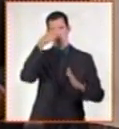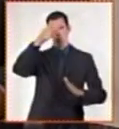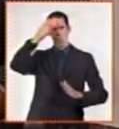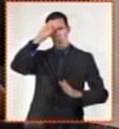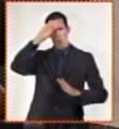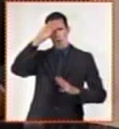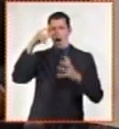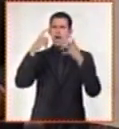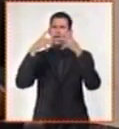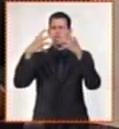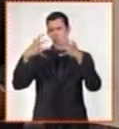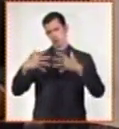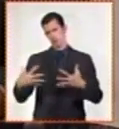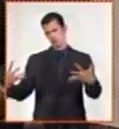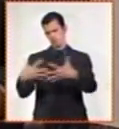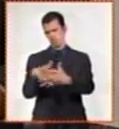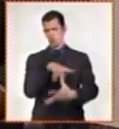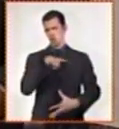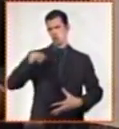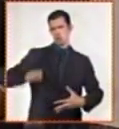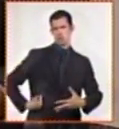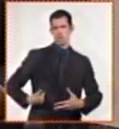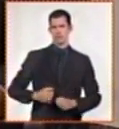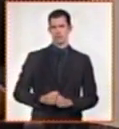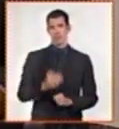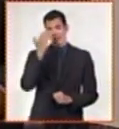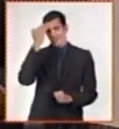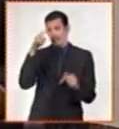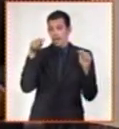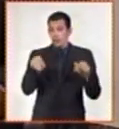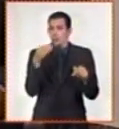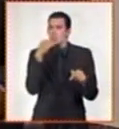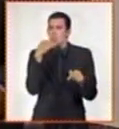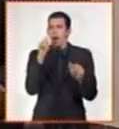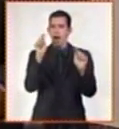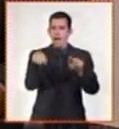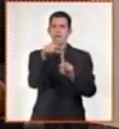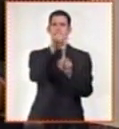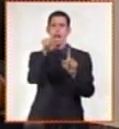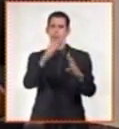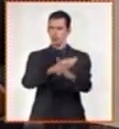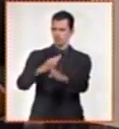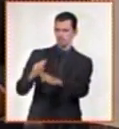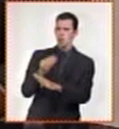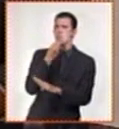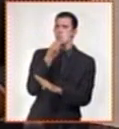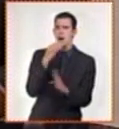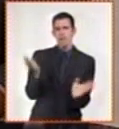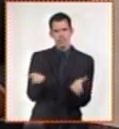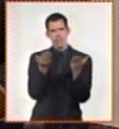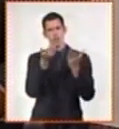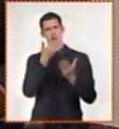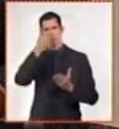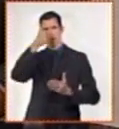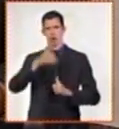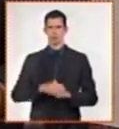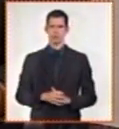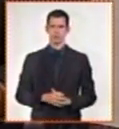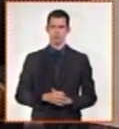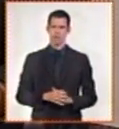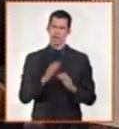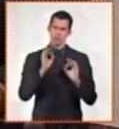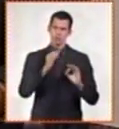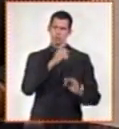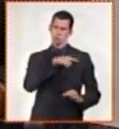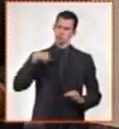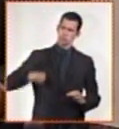de dicho foro, y ha realizado importantes contribuciones al desarrollo del foro y la cooperación en general entre